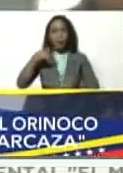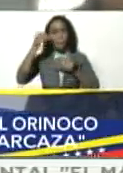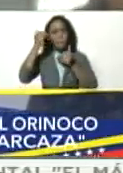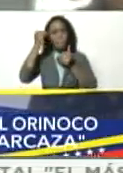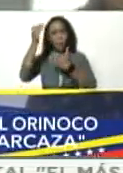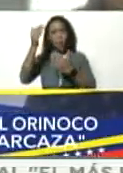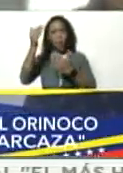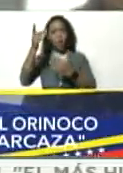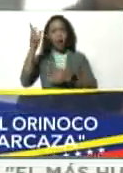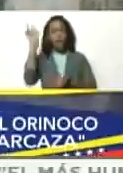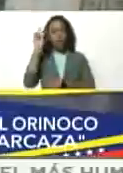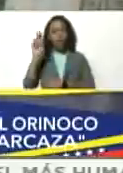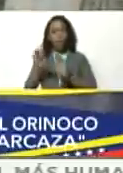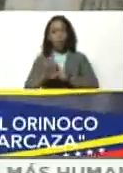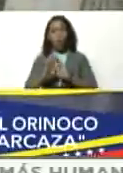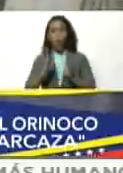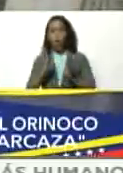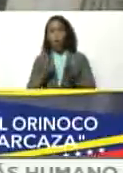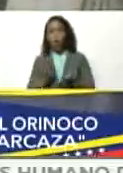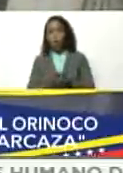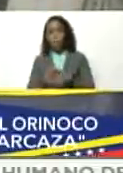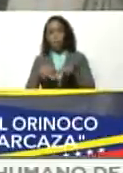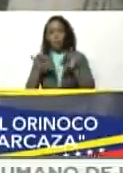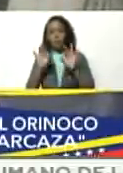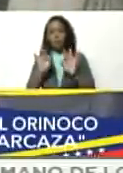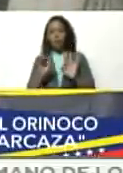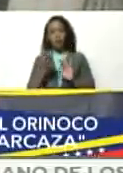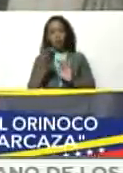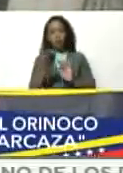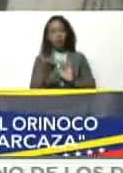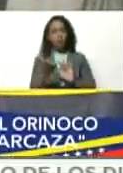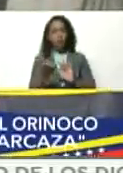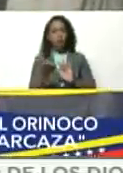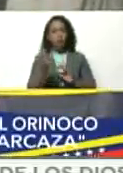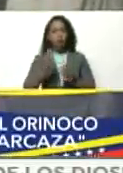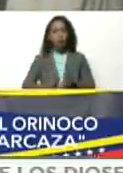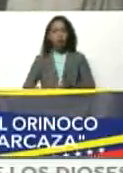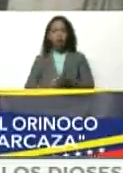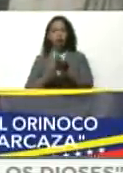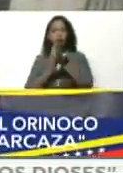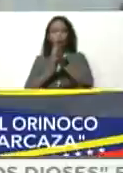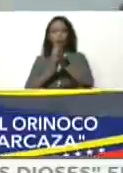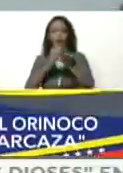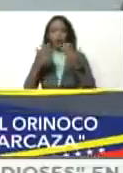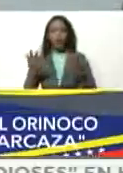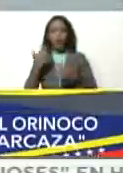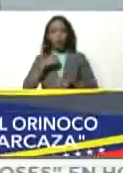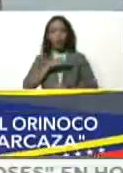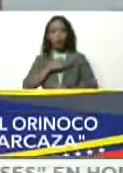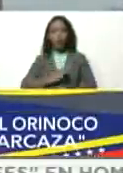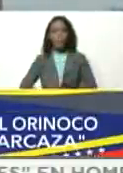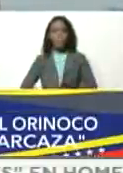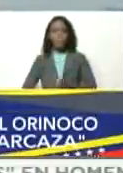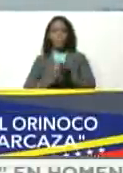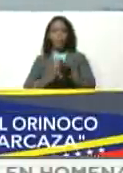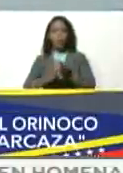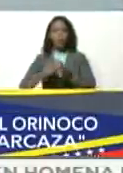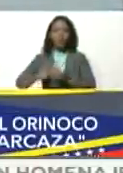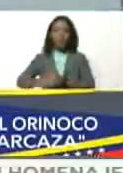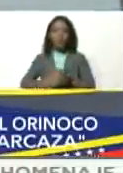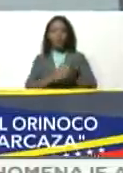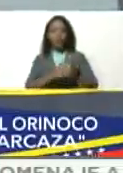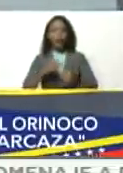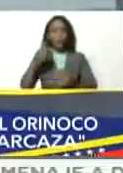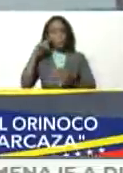a Venezuela y al mundo, y en especial a usted, que es nuestro líder, que es nuestro guía y que ha demostrado